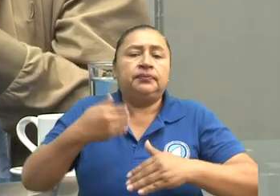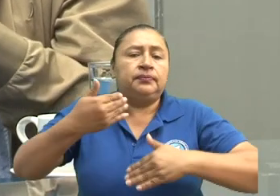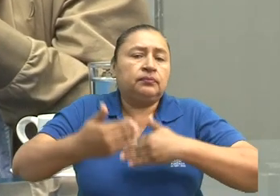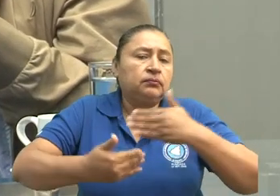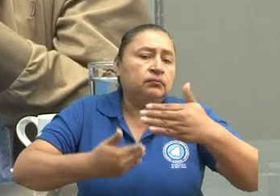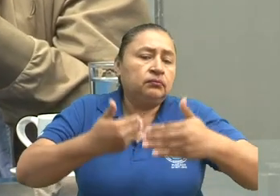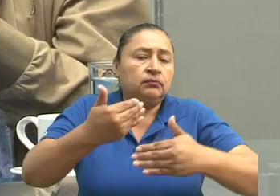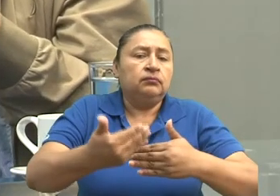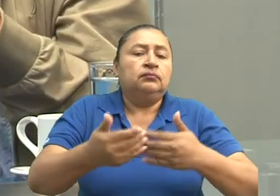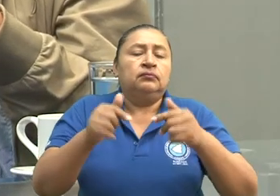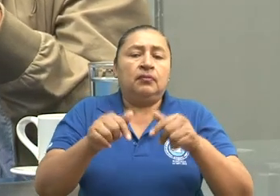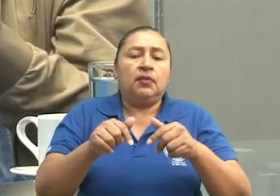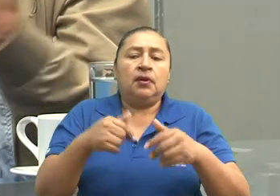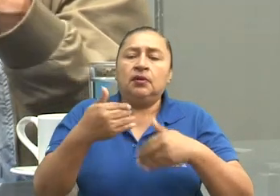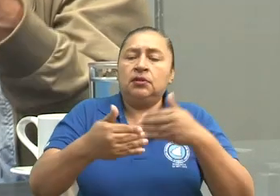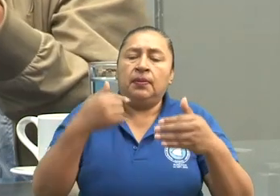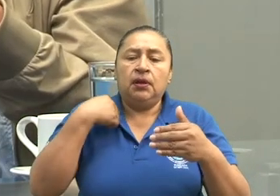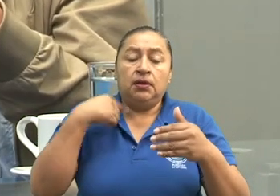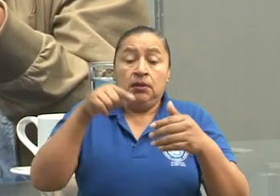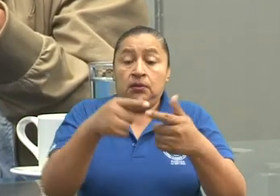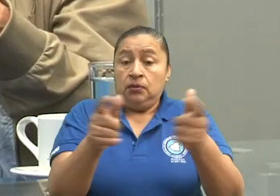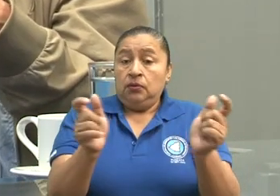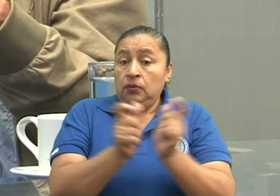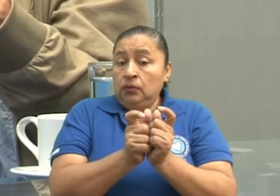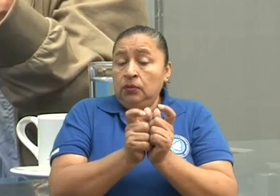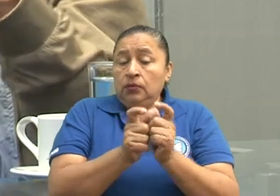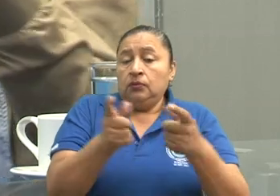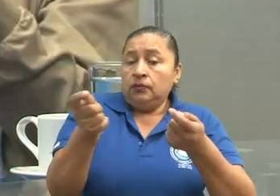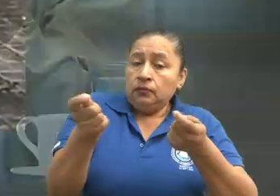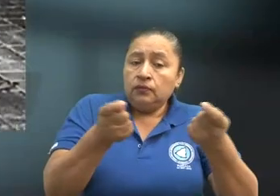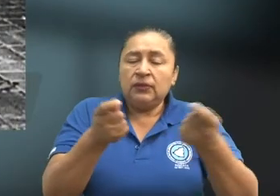historia, siempre estos